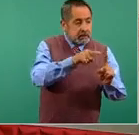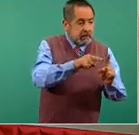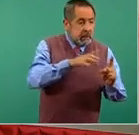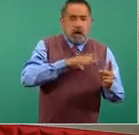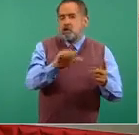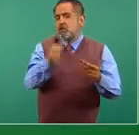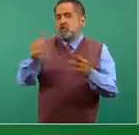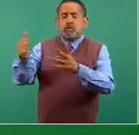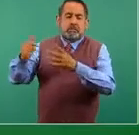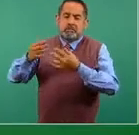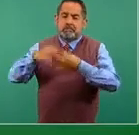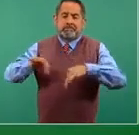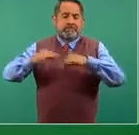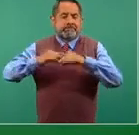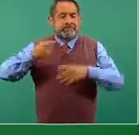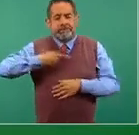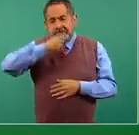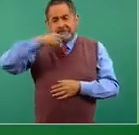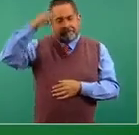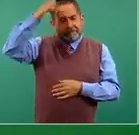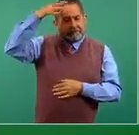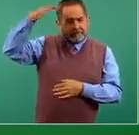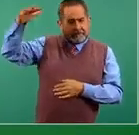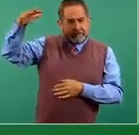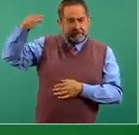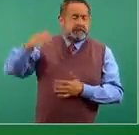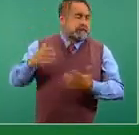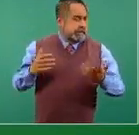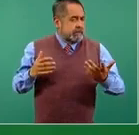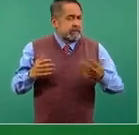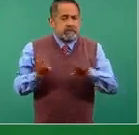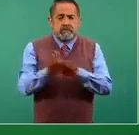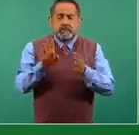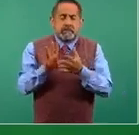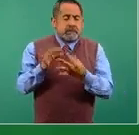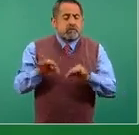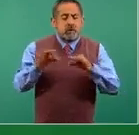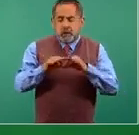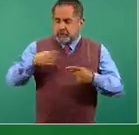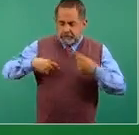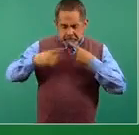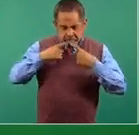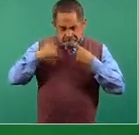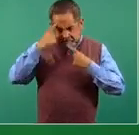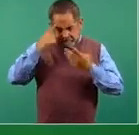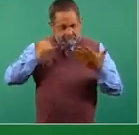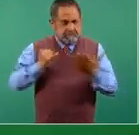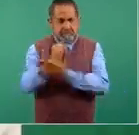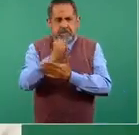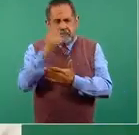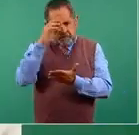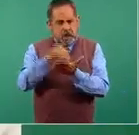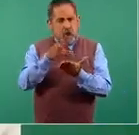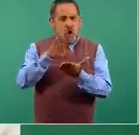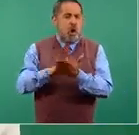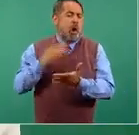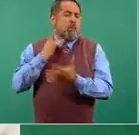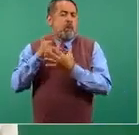las personas adultas mayores. Entonces, las consideraciones finales que se toman en cuenta para definir la